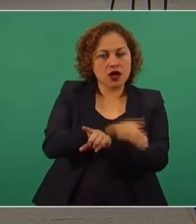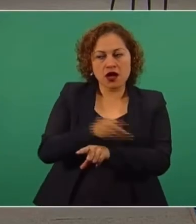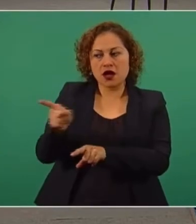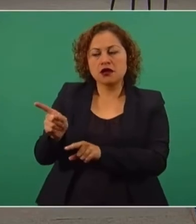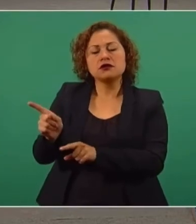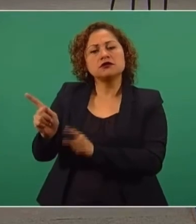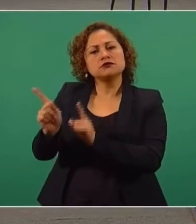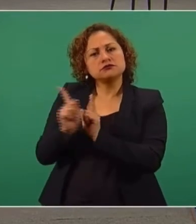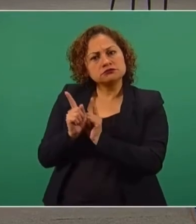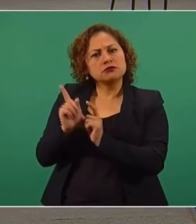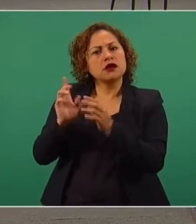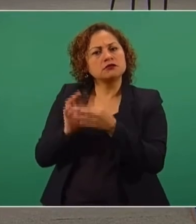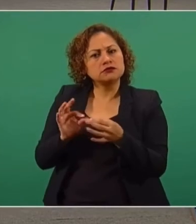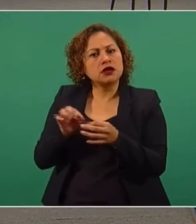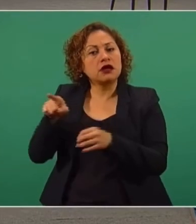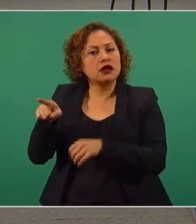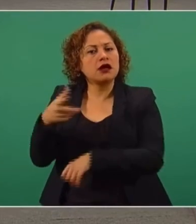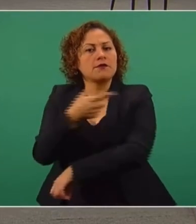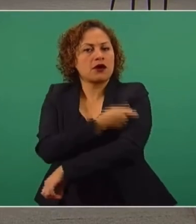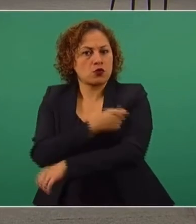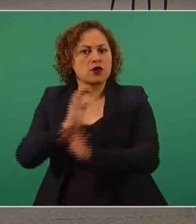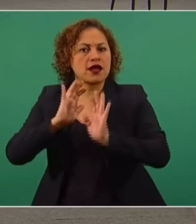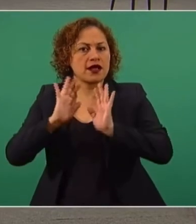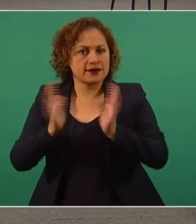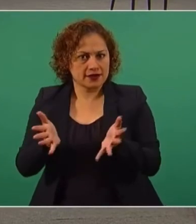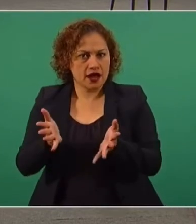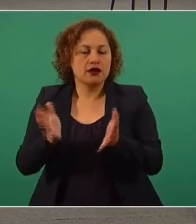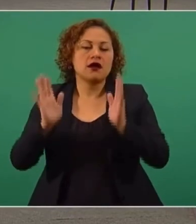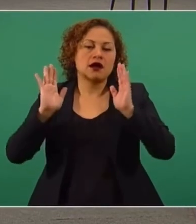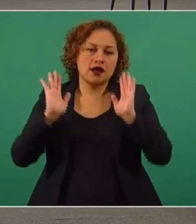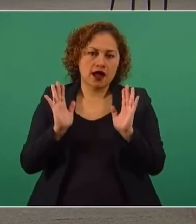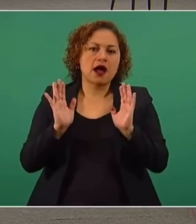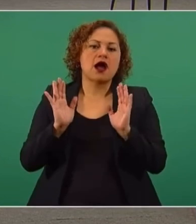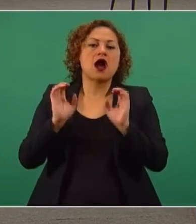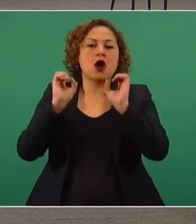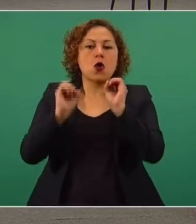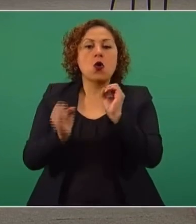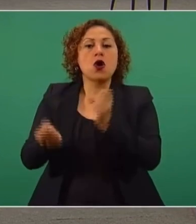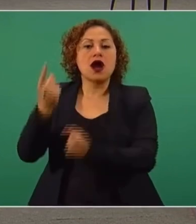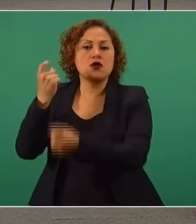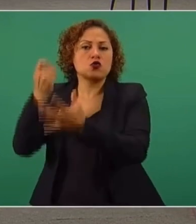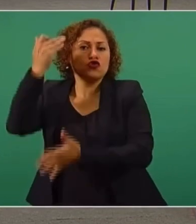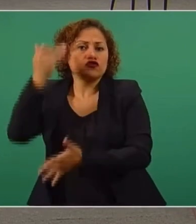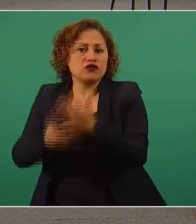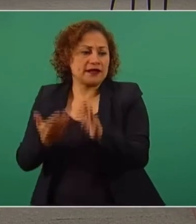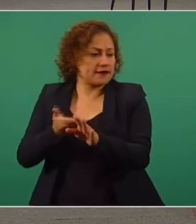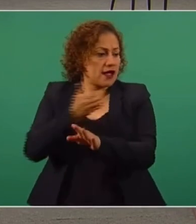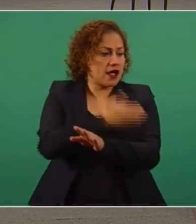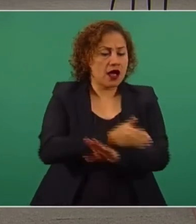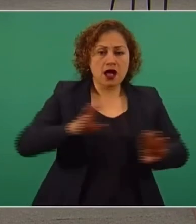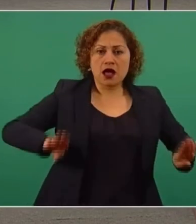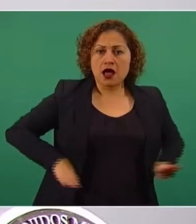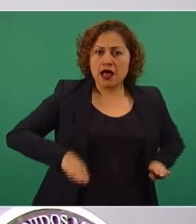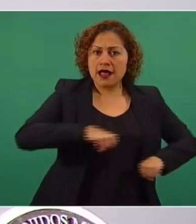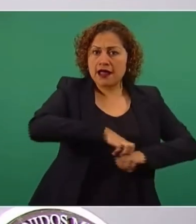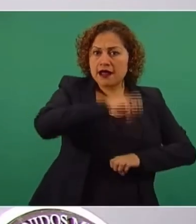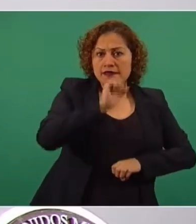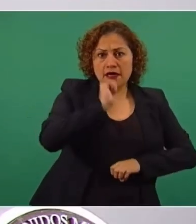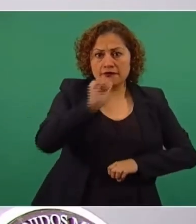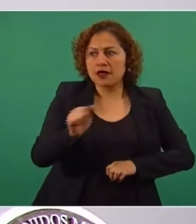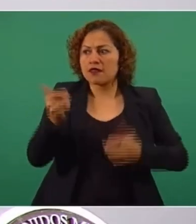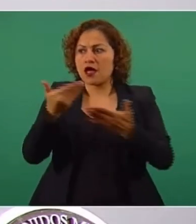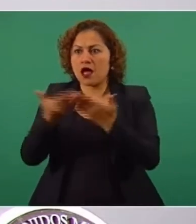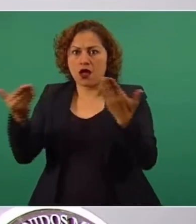recorridos para segunda dosis, personas que no habían recibido la primera se acercaron a vacunar. Entonces sospechamos que este fenómeno va a seguir